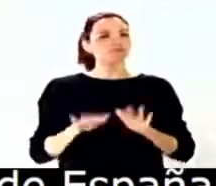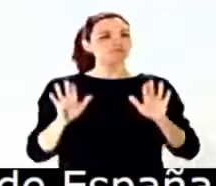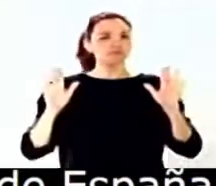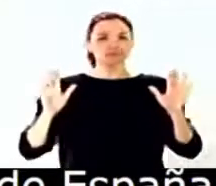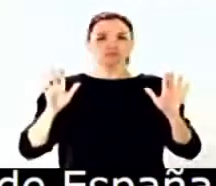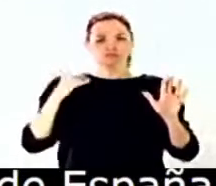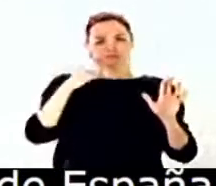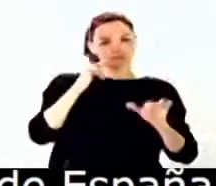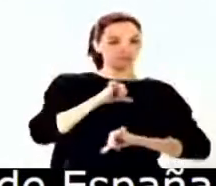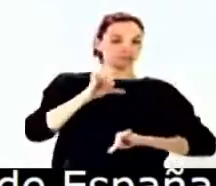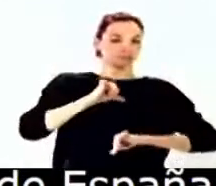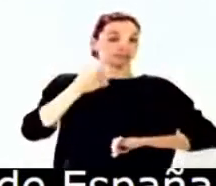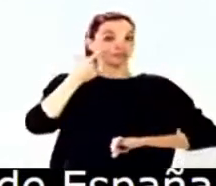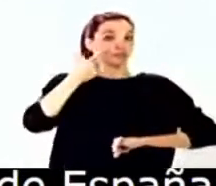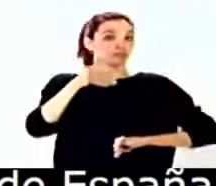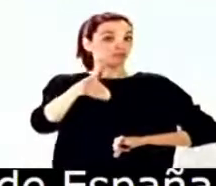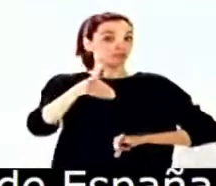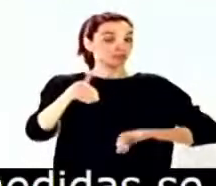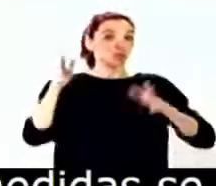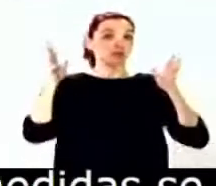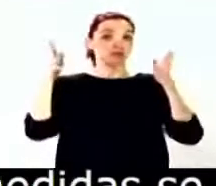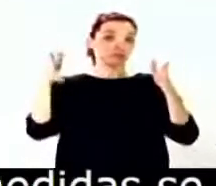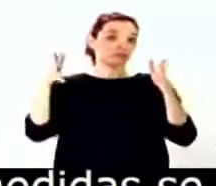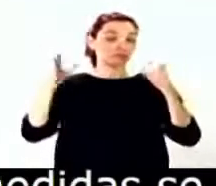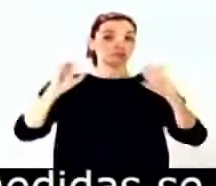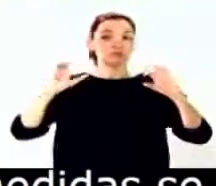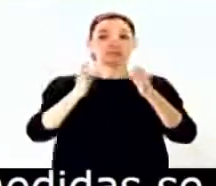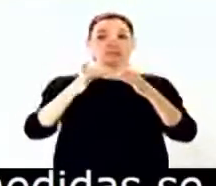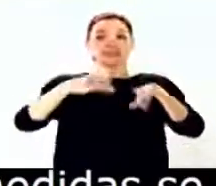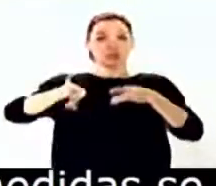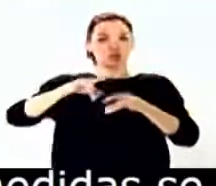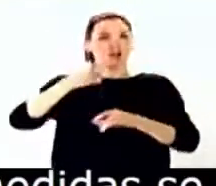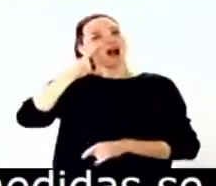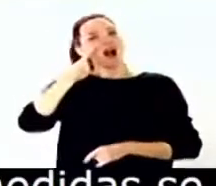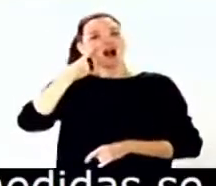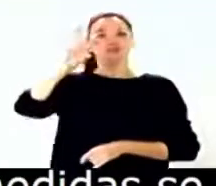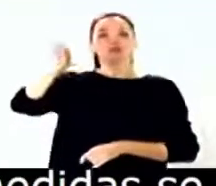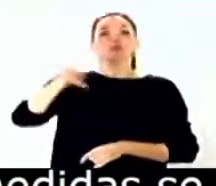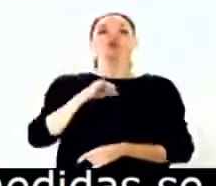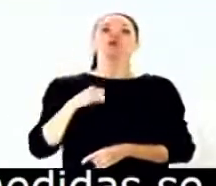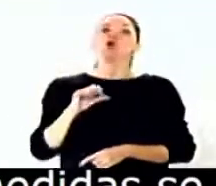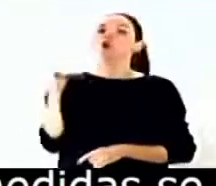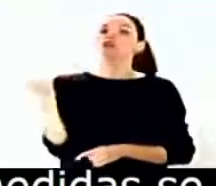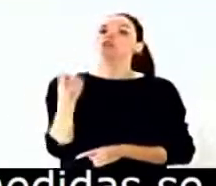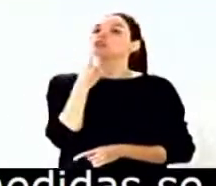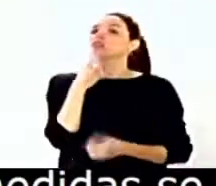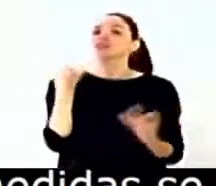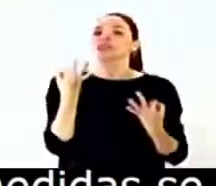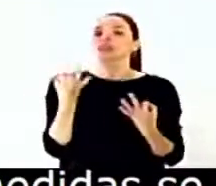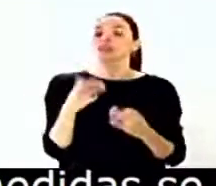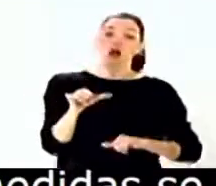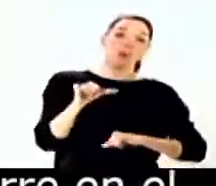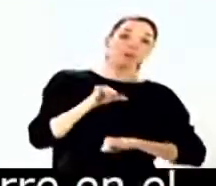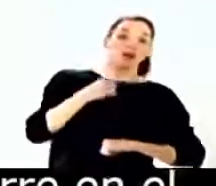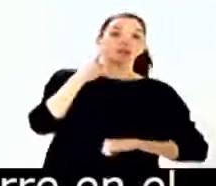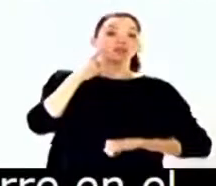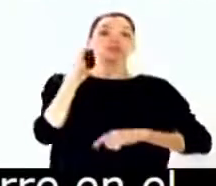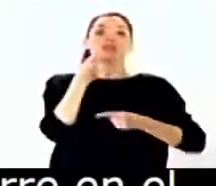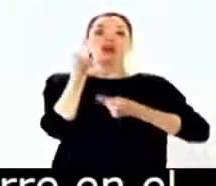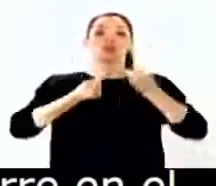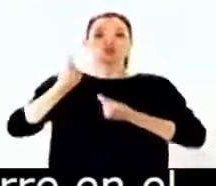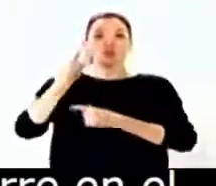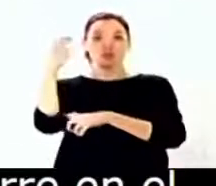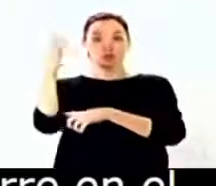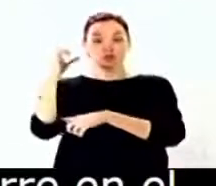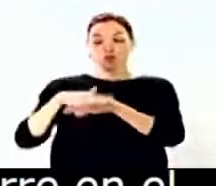ver qué ocurre en ese Consejo Interterritorial, a ver cómo se posicionan el resto de comunidades autónomas y a esperar los datos científicos que el Gobierno